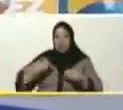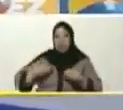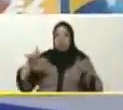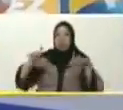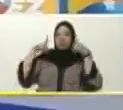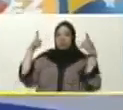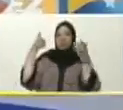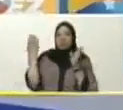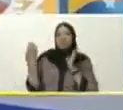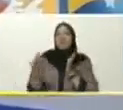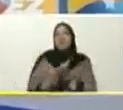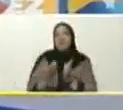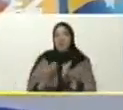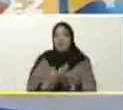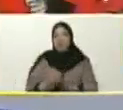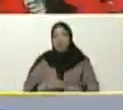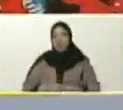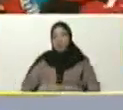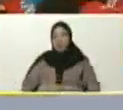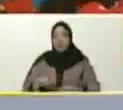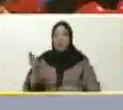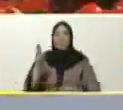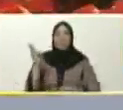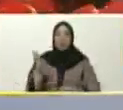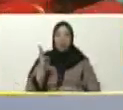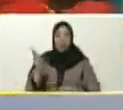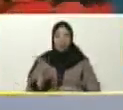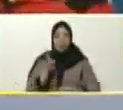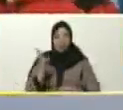Catia, en Petare,